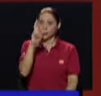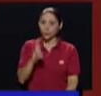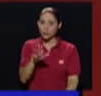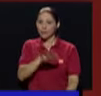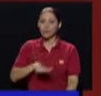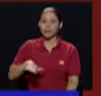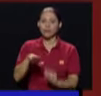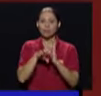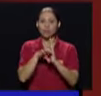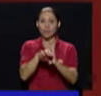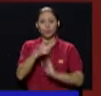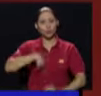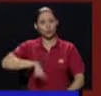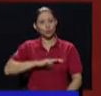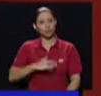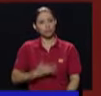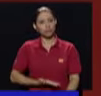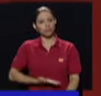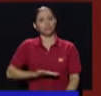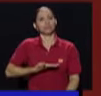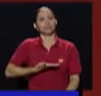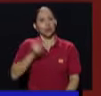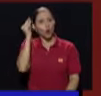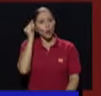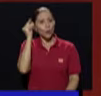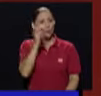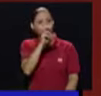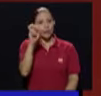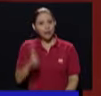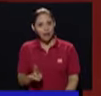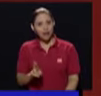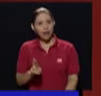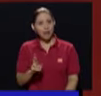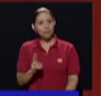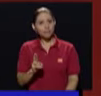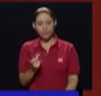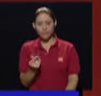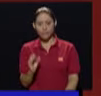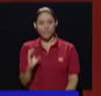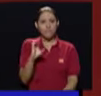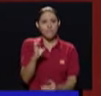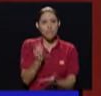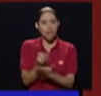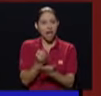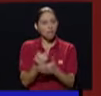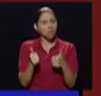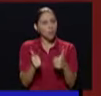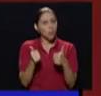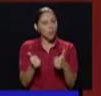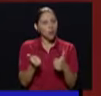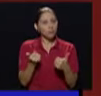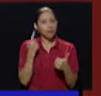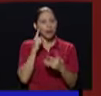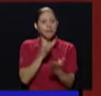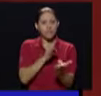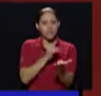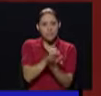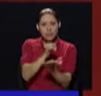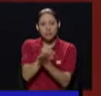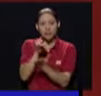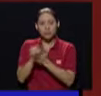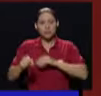un ejemplo y nosotros estamos muy orgullosos de cómo el gobierno de Costa Rica financia bastante bien, honorosamente financia la